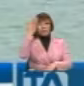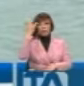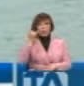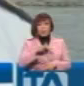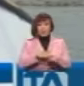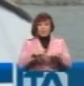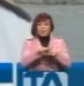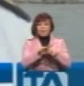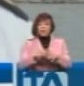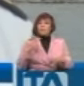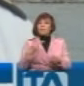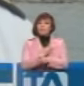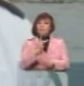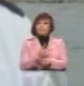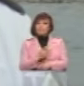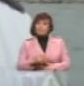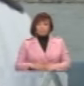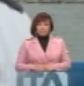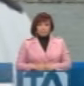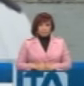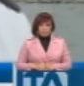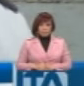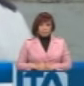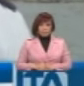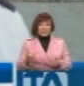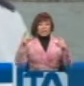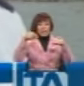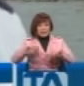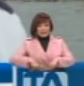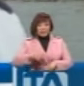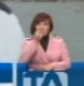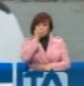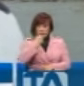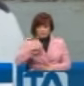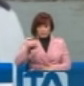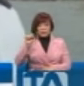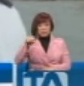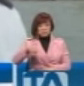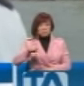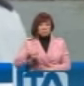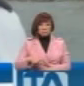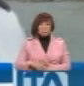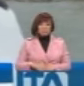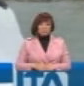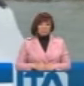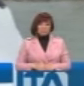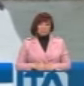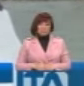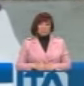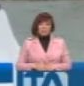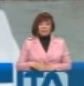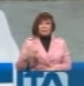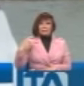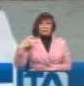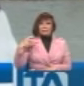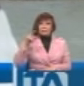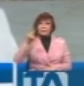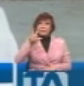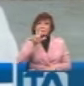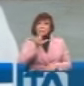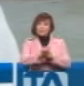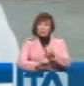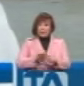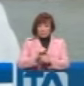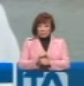la corriente. Ha estado aquí de paseo, pues tiene 23 años. El día